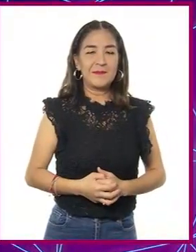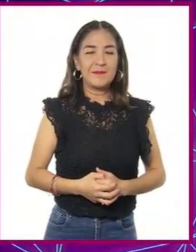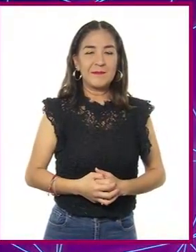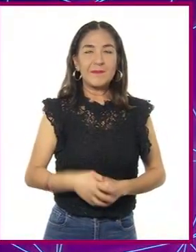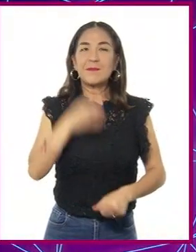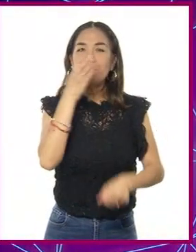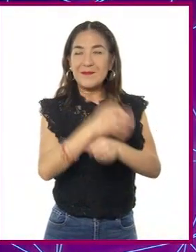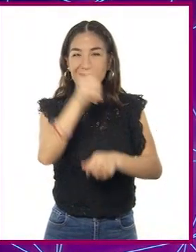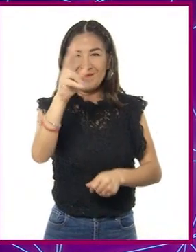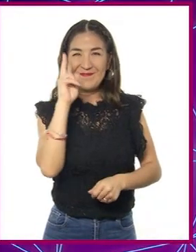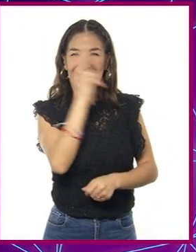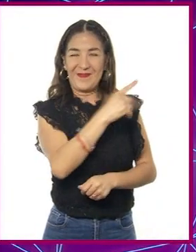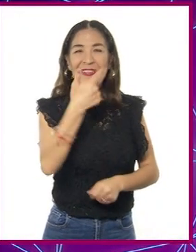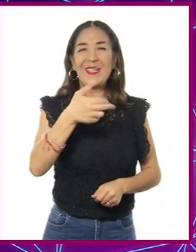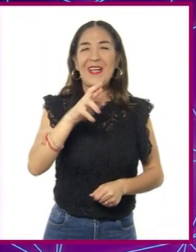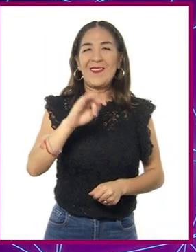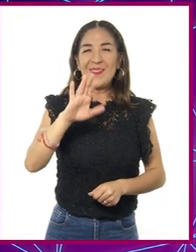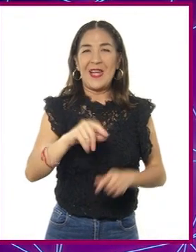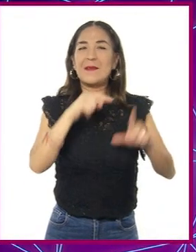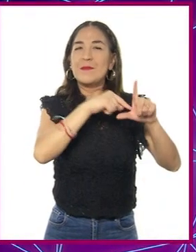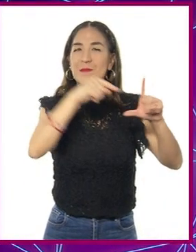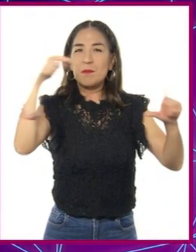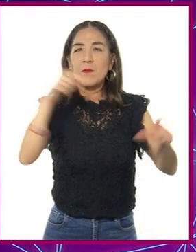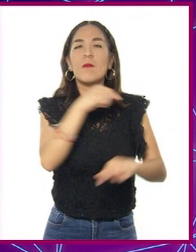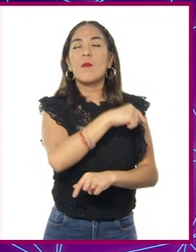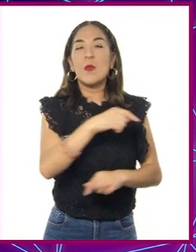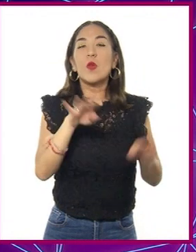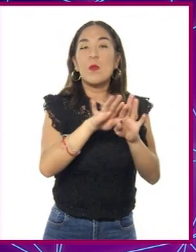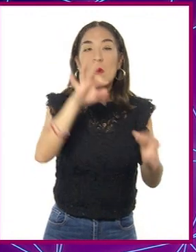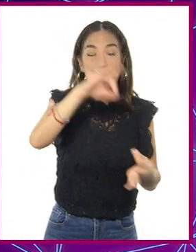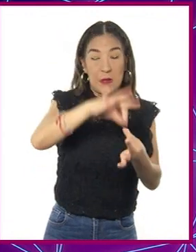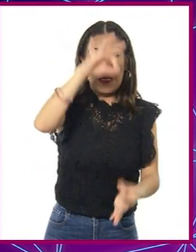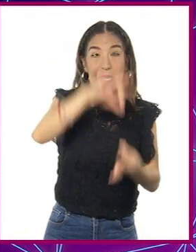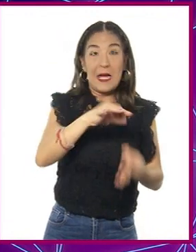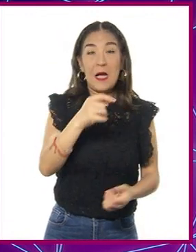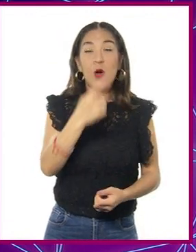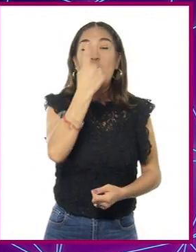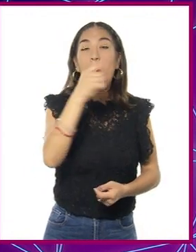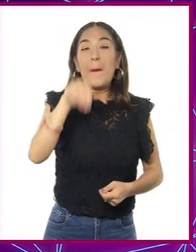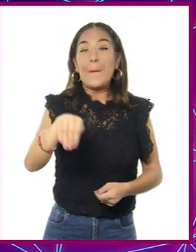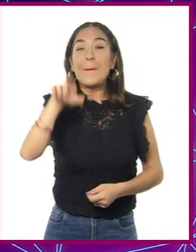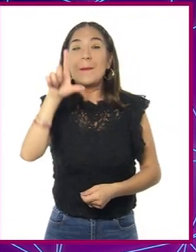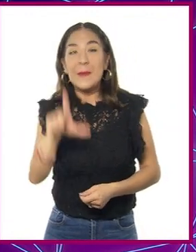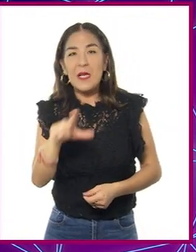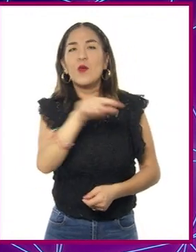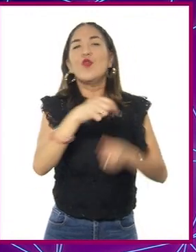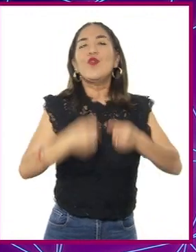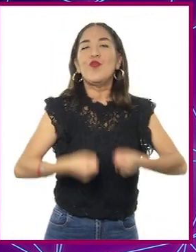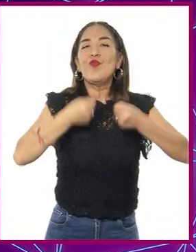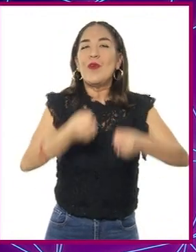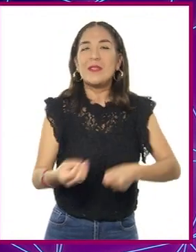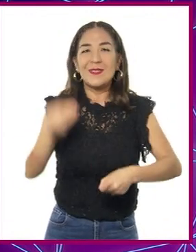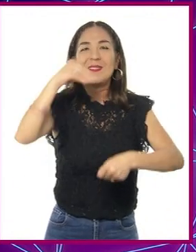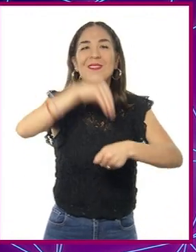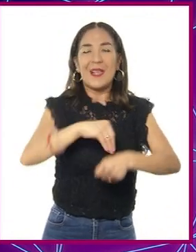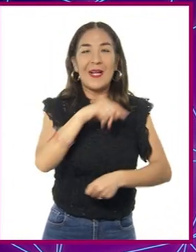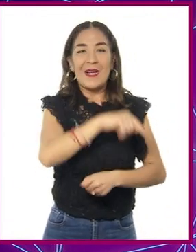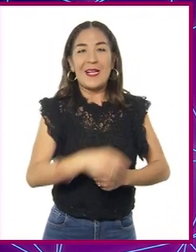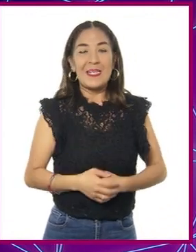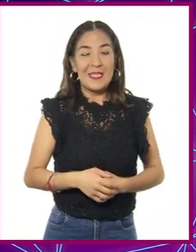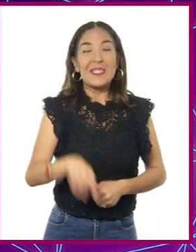Como se registra en la gráfica, cuando la longitud del alargamiento es de 1 milímetro, la fuerza aplicada es igual